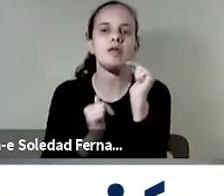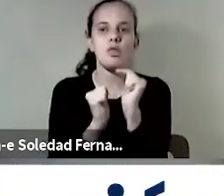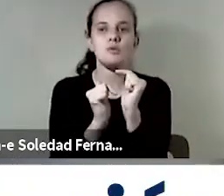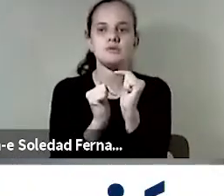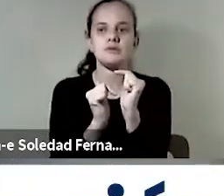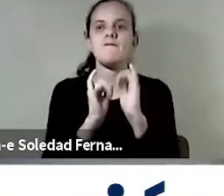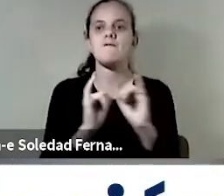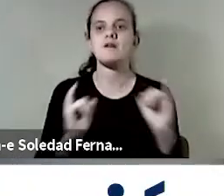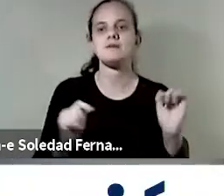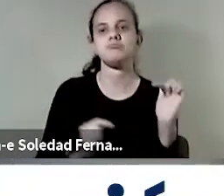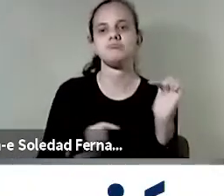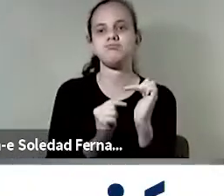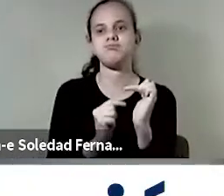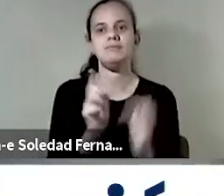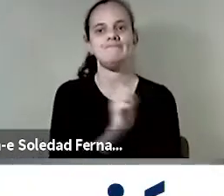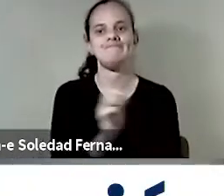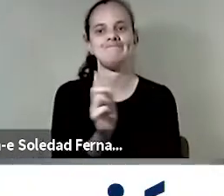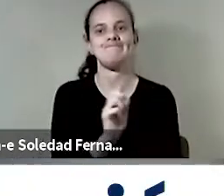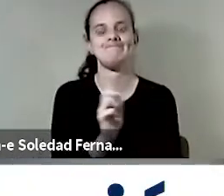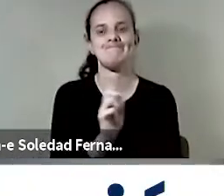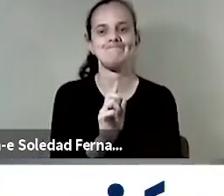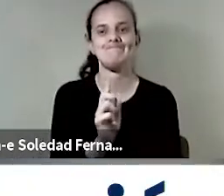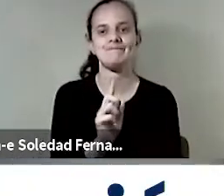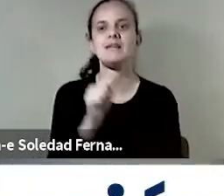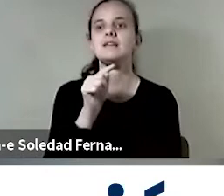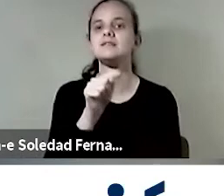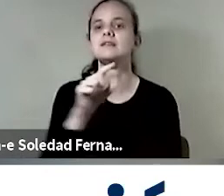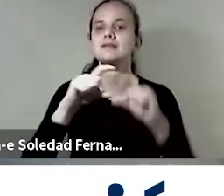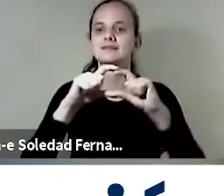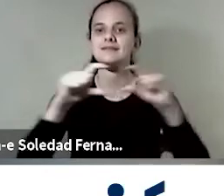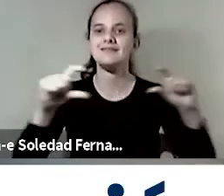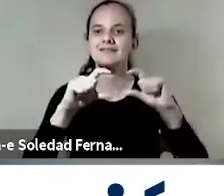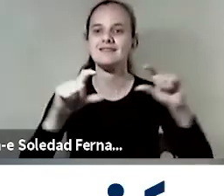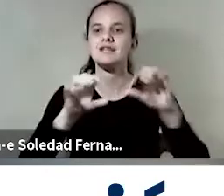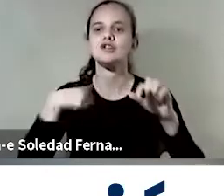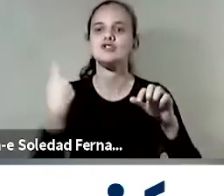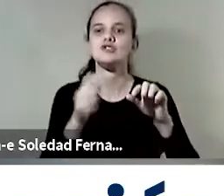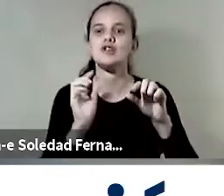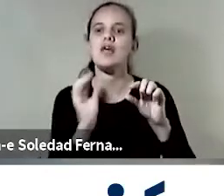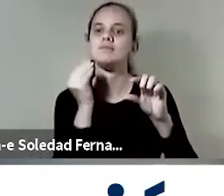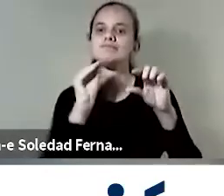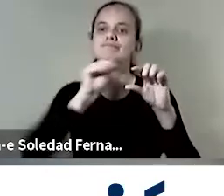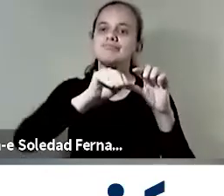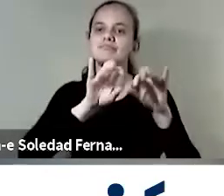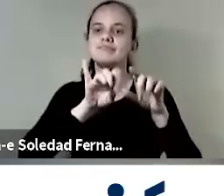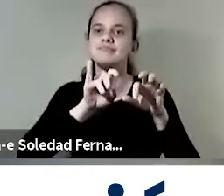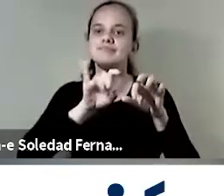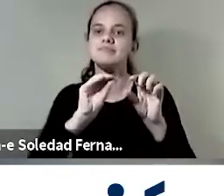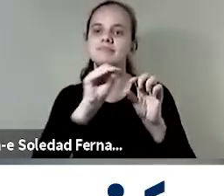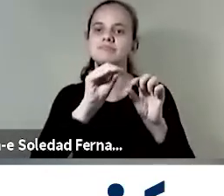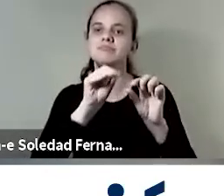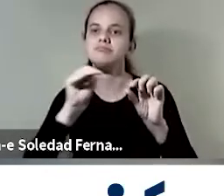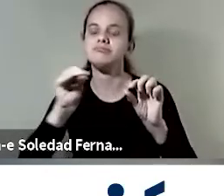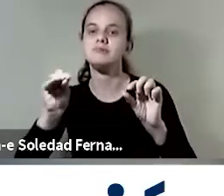Bien, y acá el ejemplo que les traemos es no reducir la información. Esto es un input,